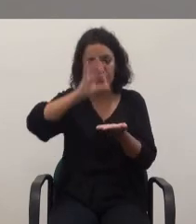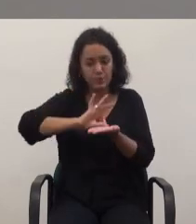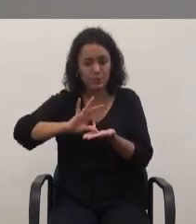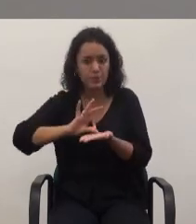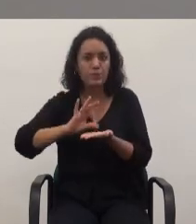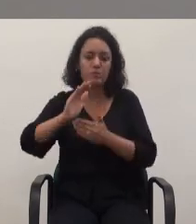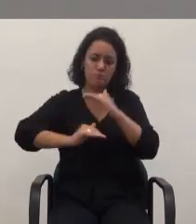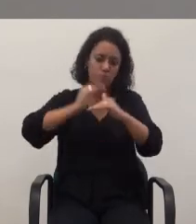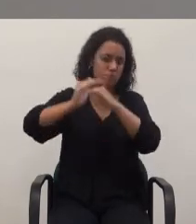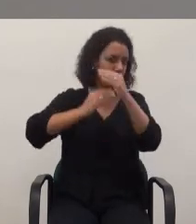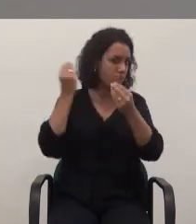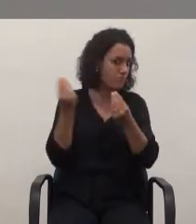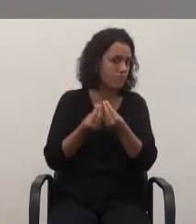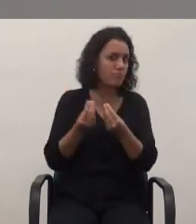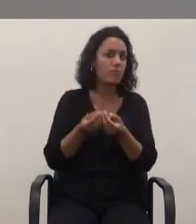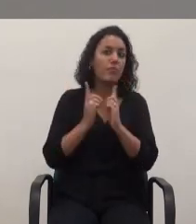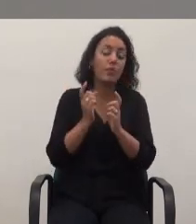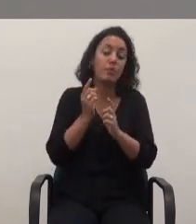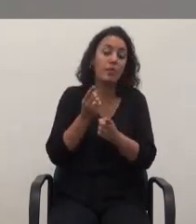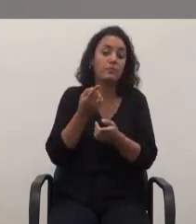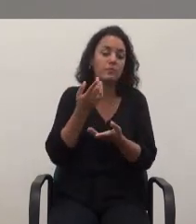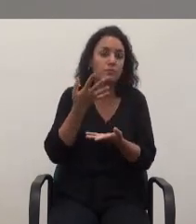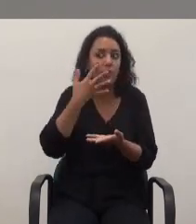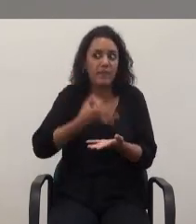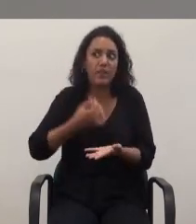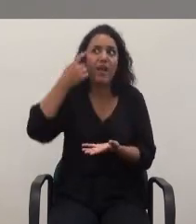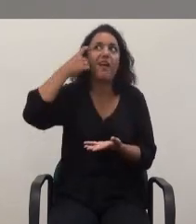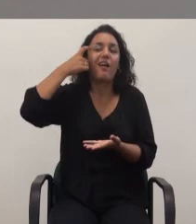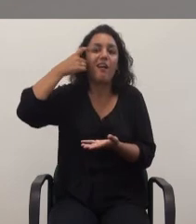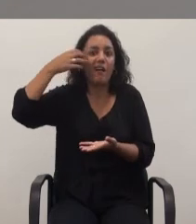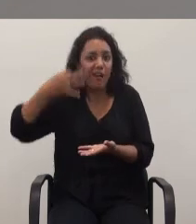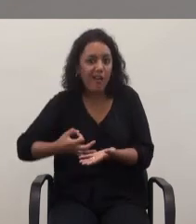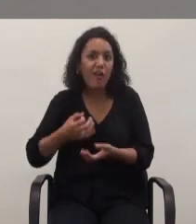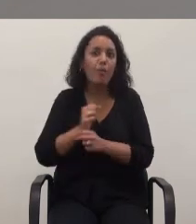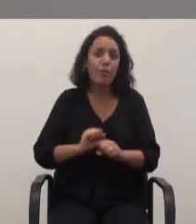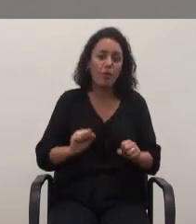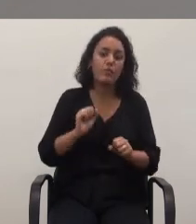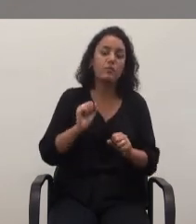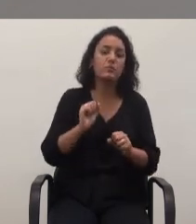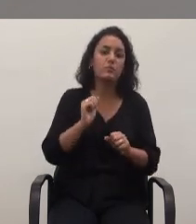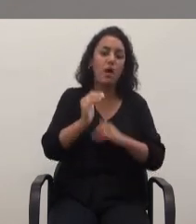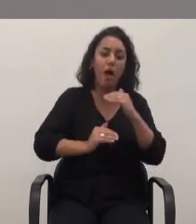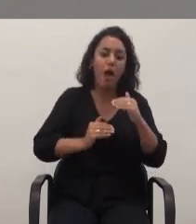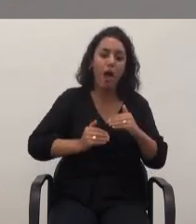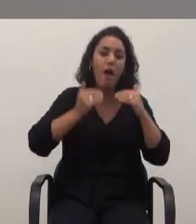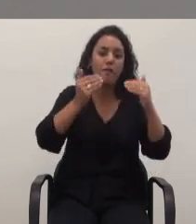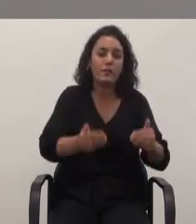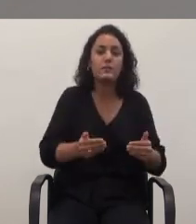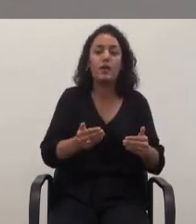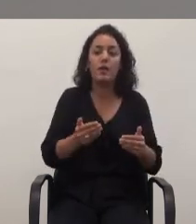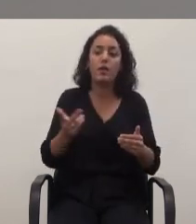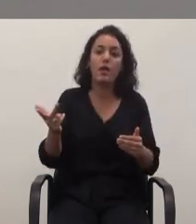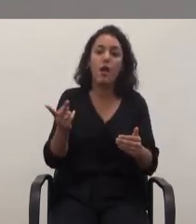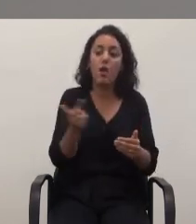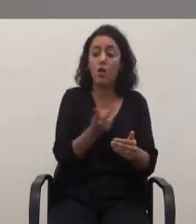probablemente podamos optimizar mucho la articulación entre la dimensión académica y la dimensión administrativa, así